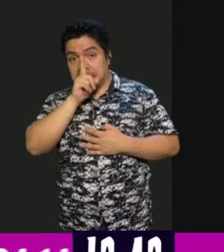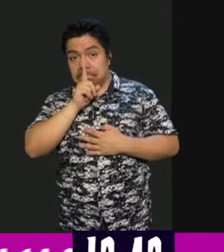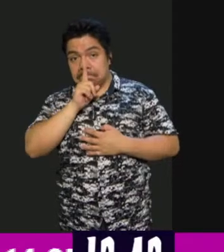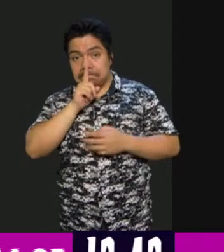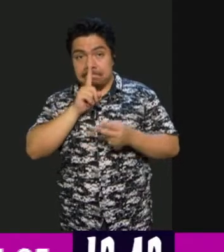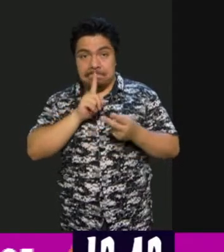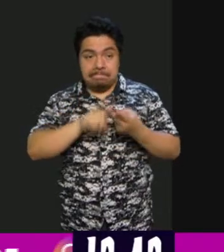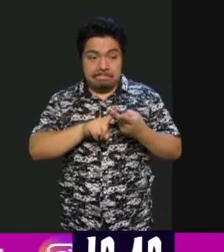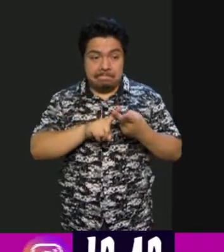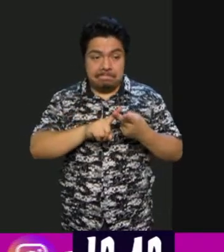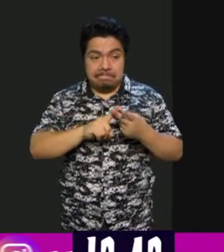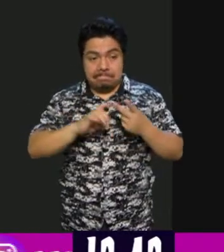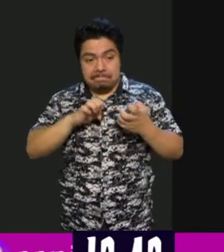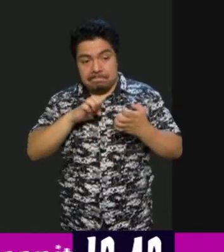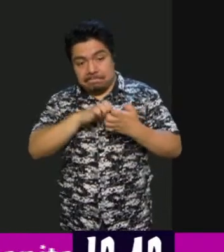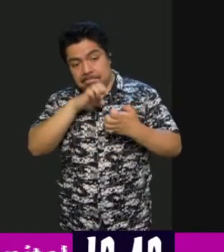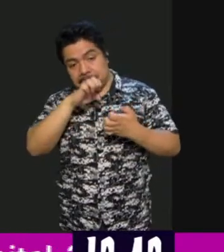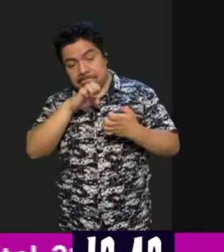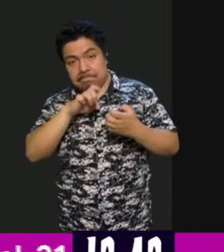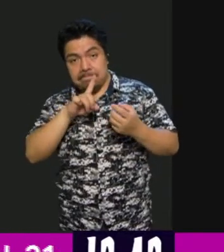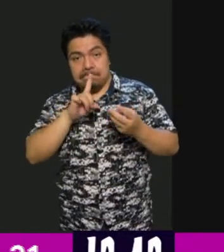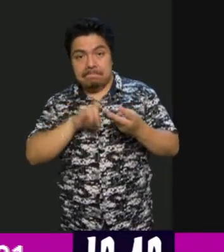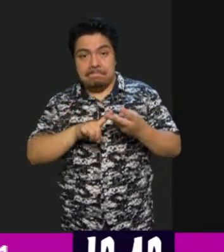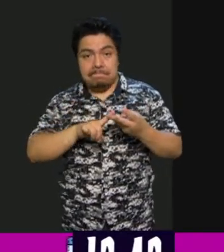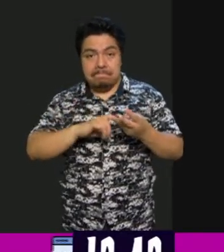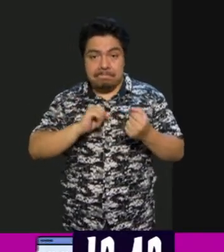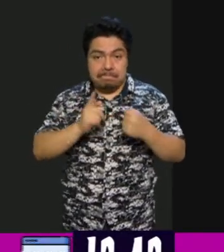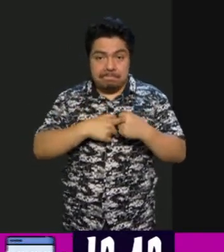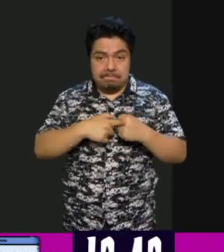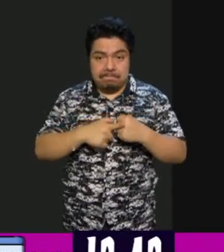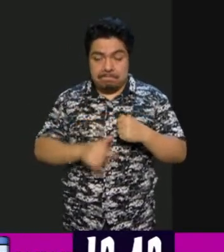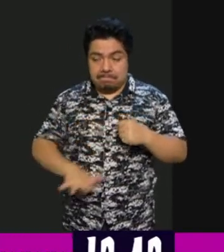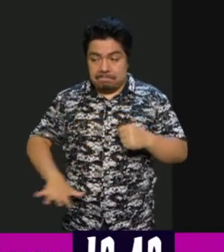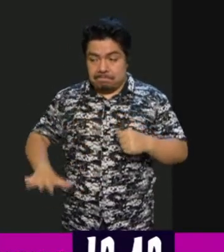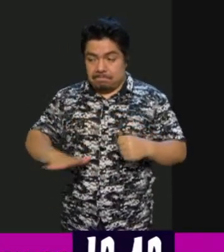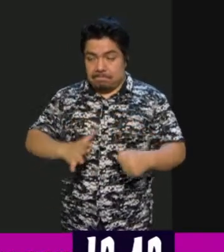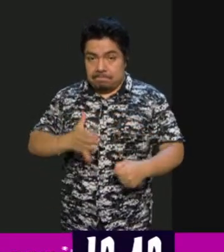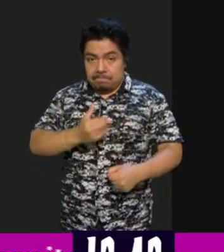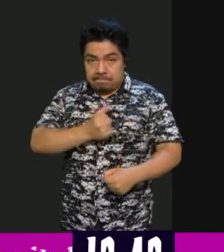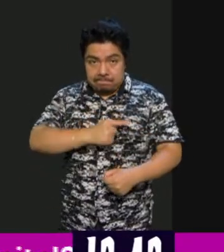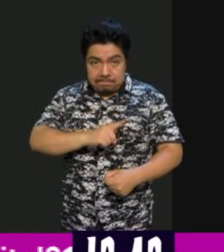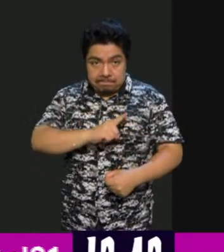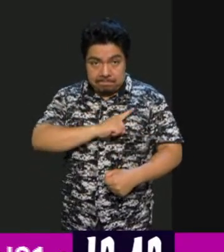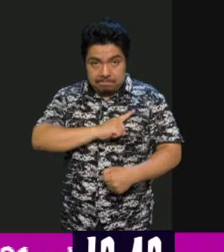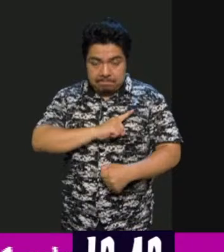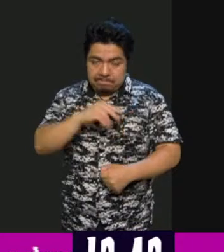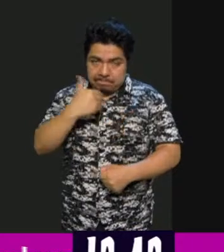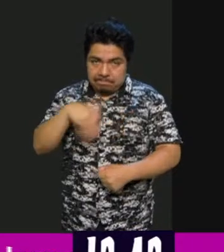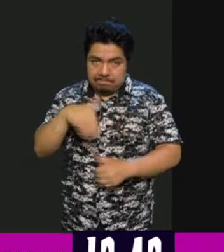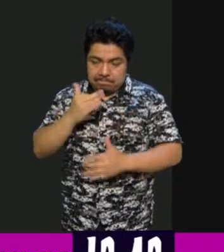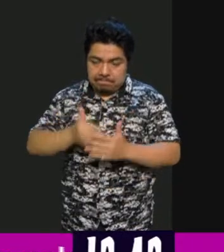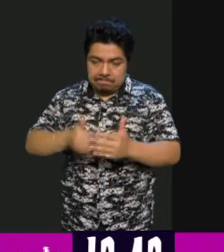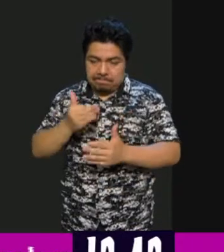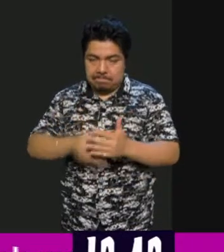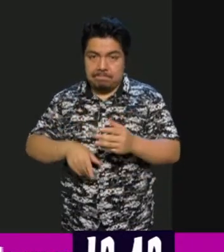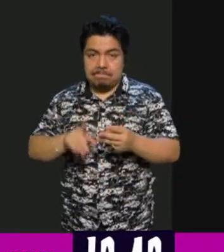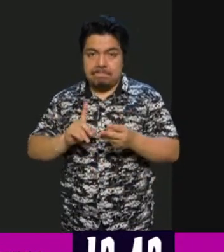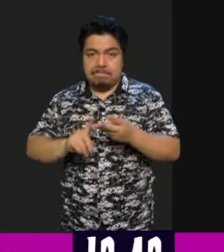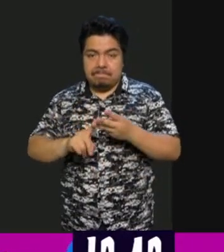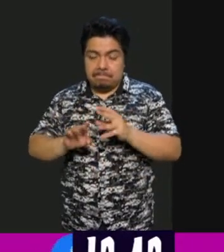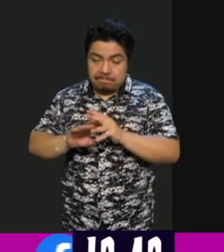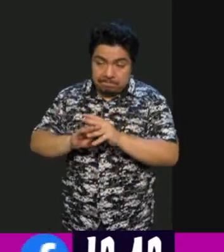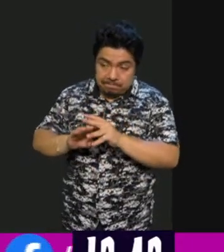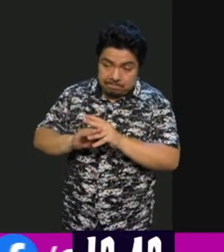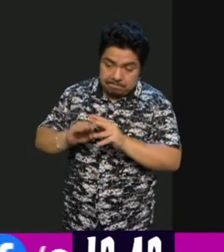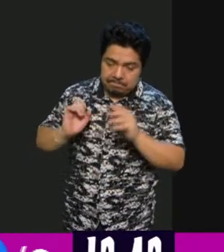le mintieron, pero la verdad es que sí, el sector salud es un tema muy pendiente, el tema de los migrantes también